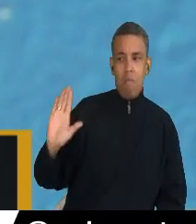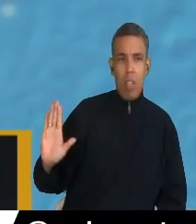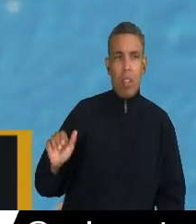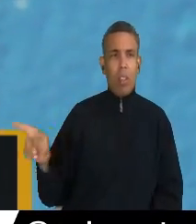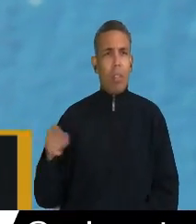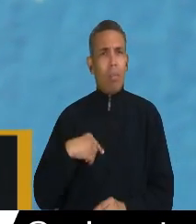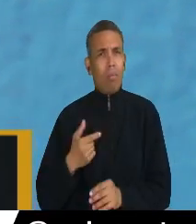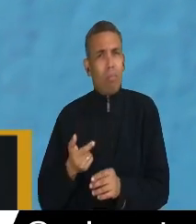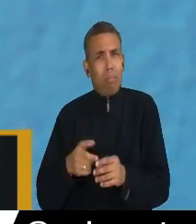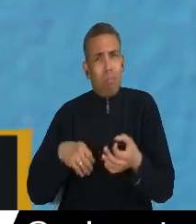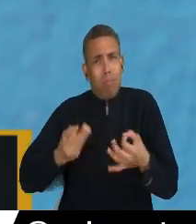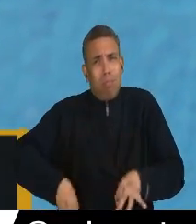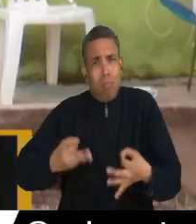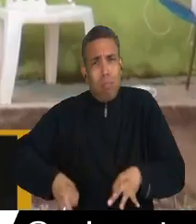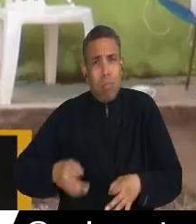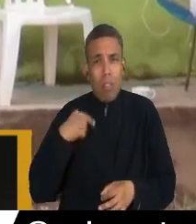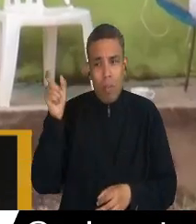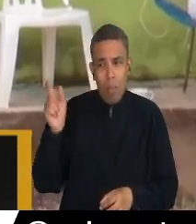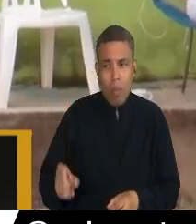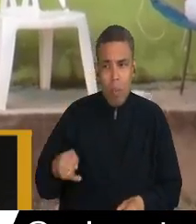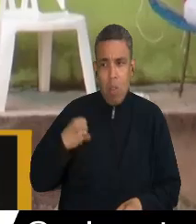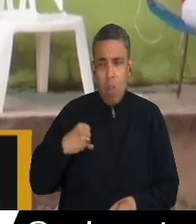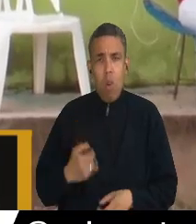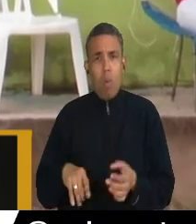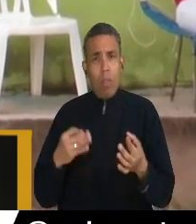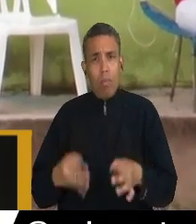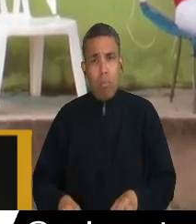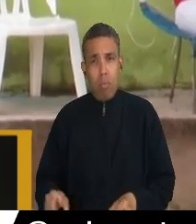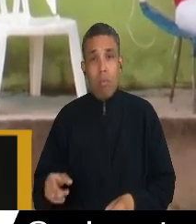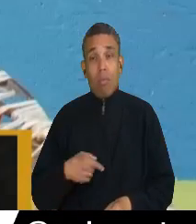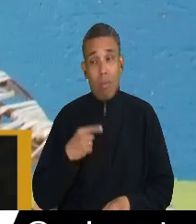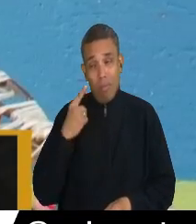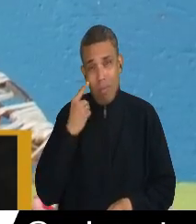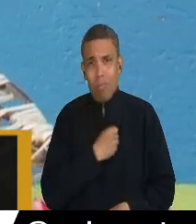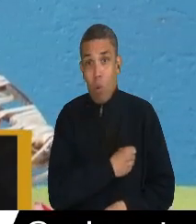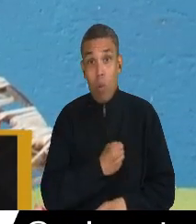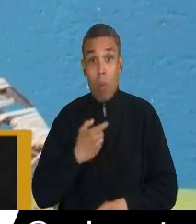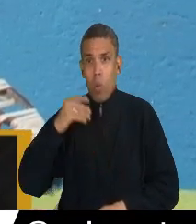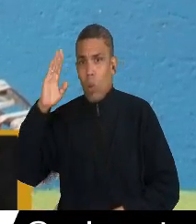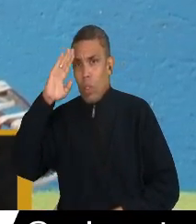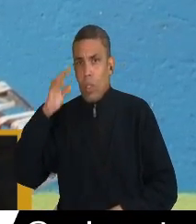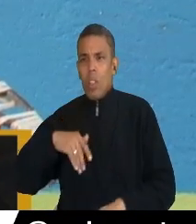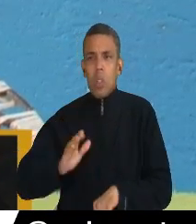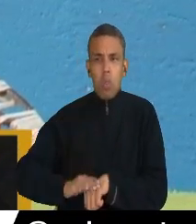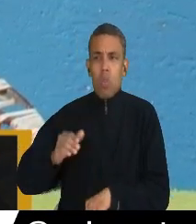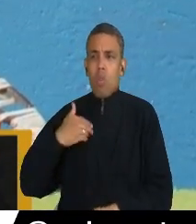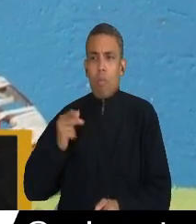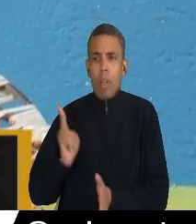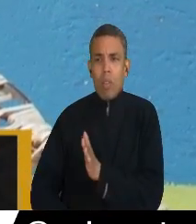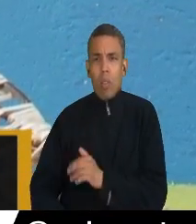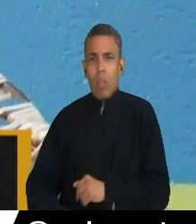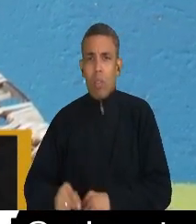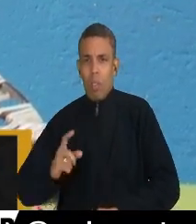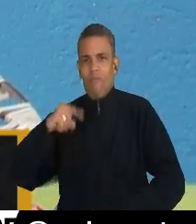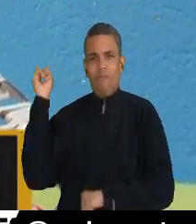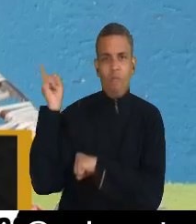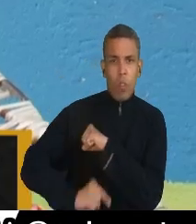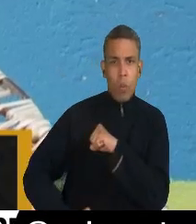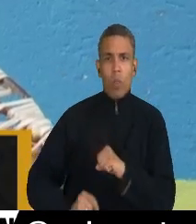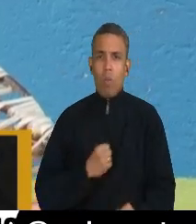y trabajadora, por eso piden a las autoridades justicia. Espero que la justicia, que la ley lo